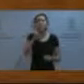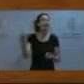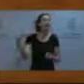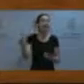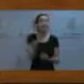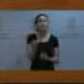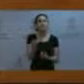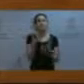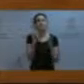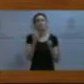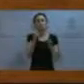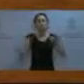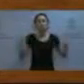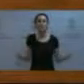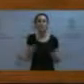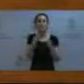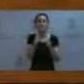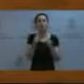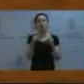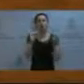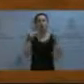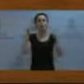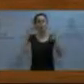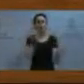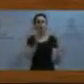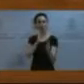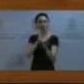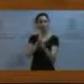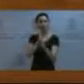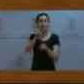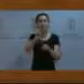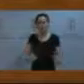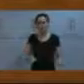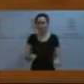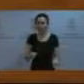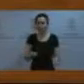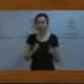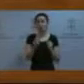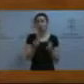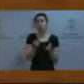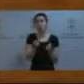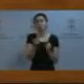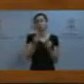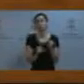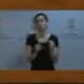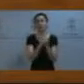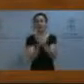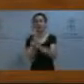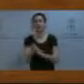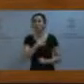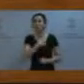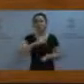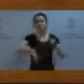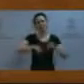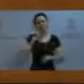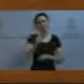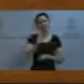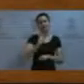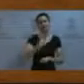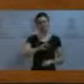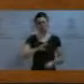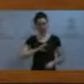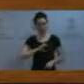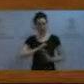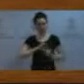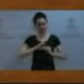la atención directa al residente, bajar las tarifas. Nunca deben ser variables, nos decían, en función de la pensión que reciba el residente